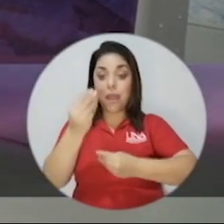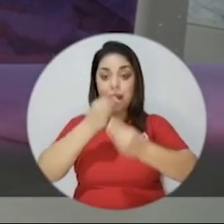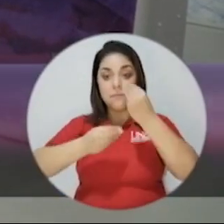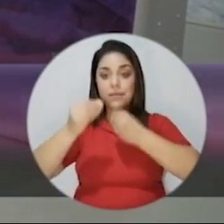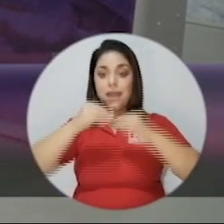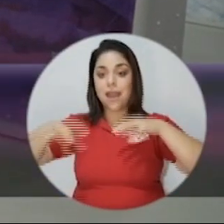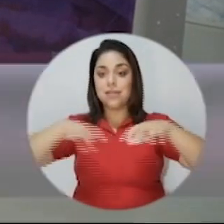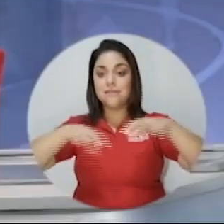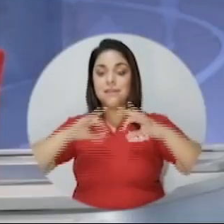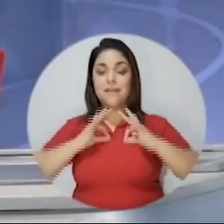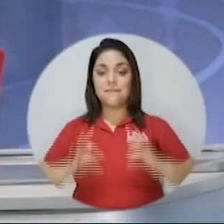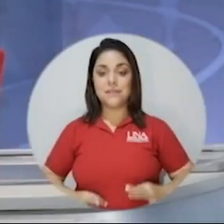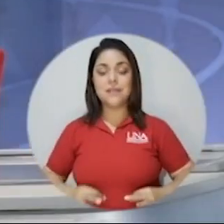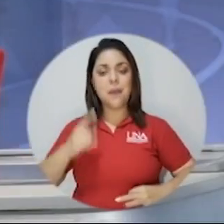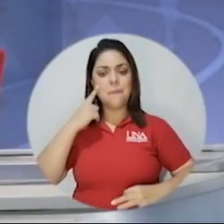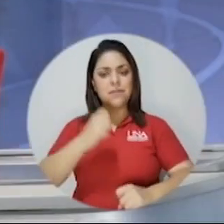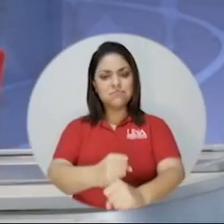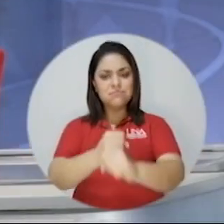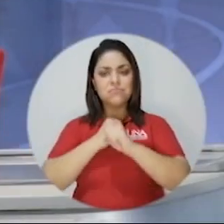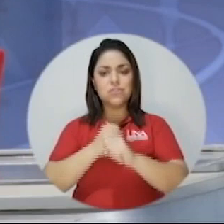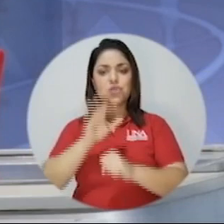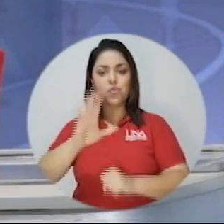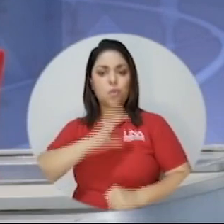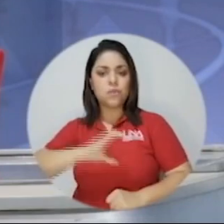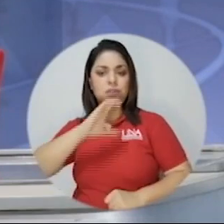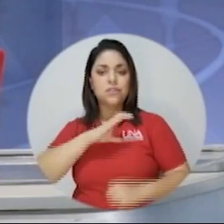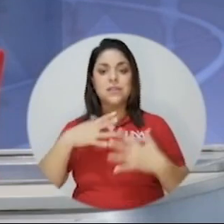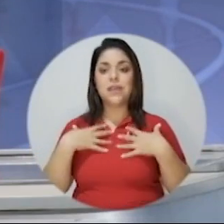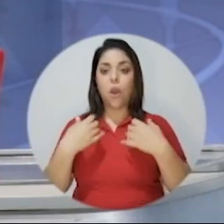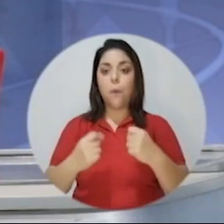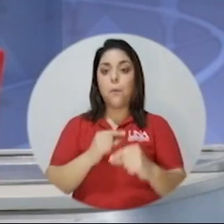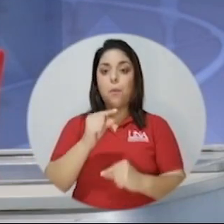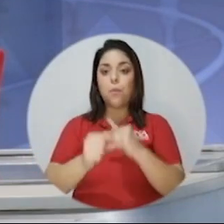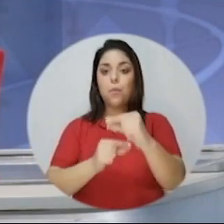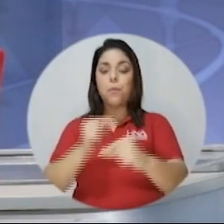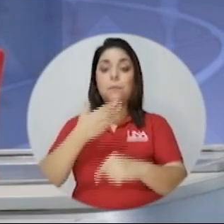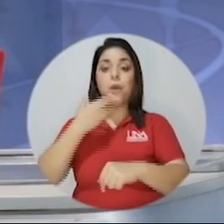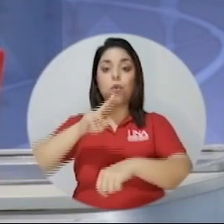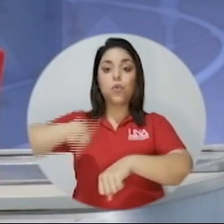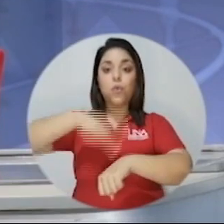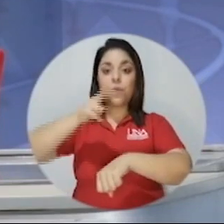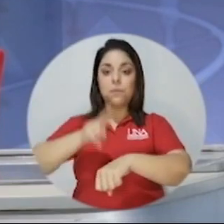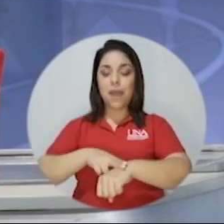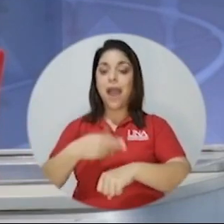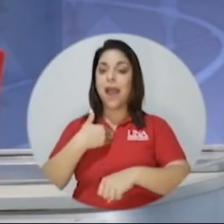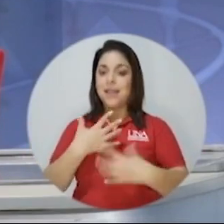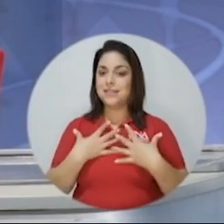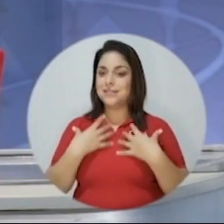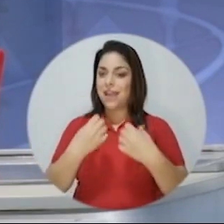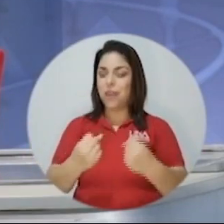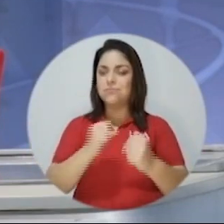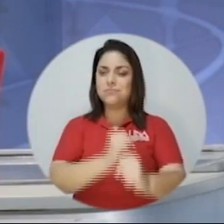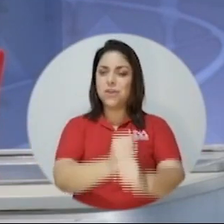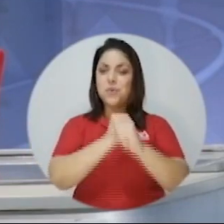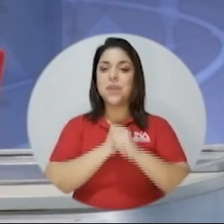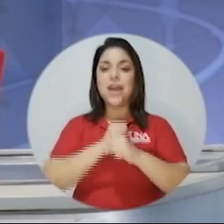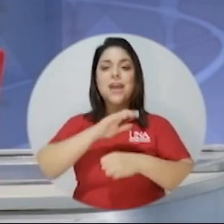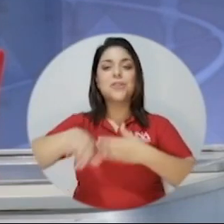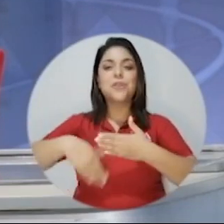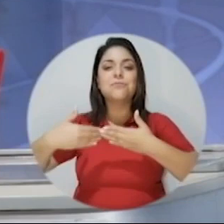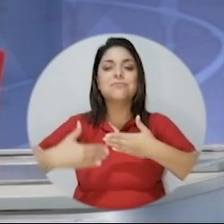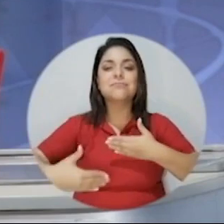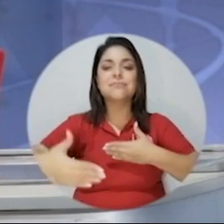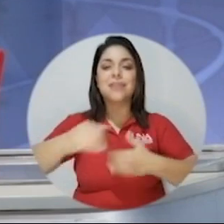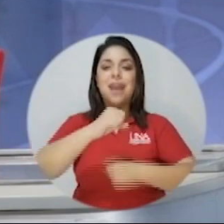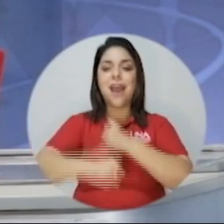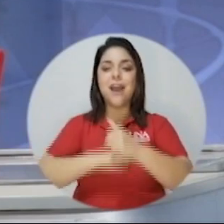física para garantizar que su condición pues poco a poco vuelva a la normalidad y pueda tener esa salud que le garantice todos esos años